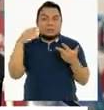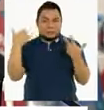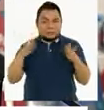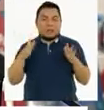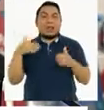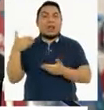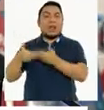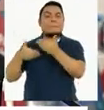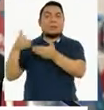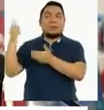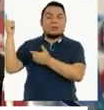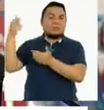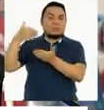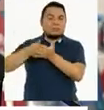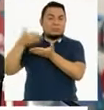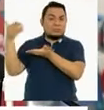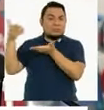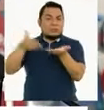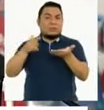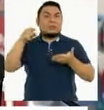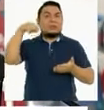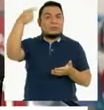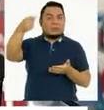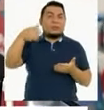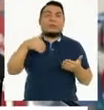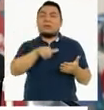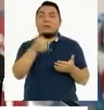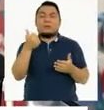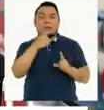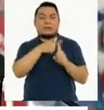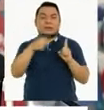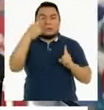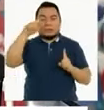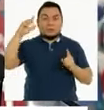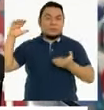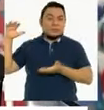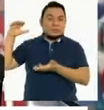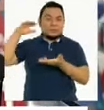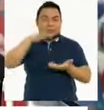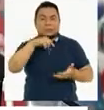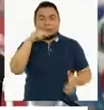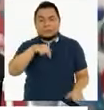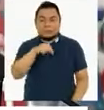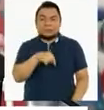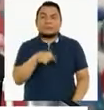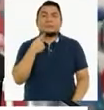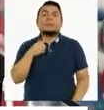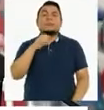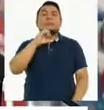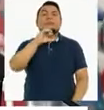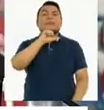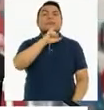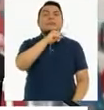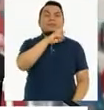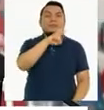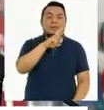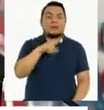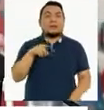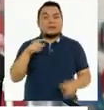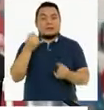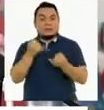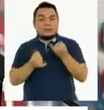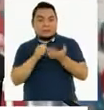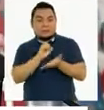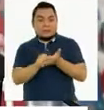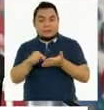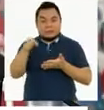están en camino. Próximamente llegará otro 500.000 de vacunas de Sinopharm y antes de fin de